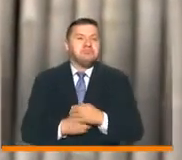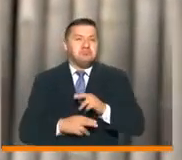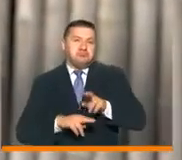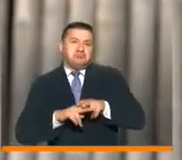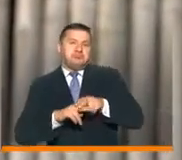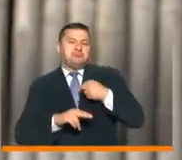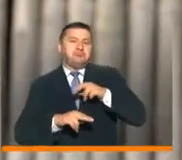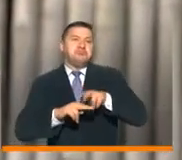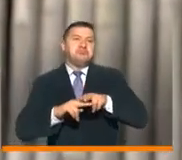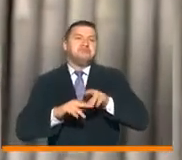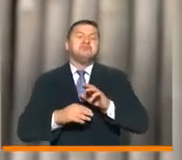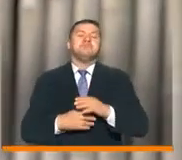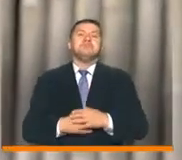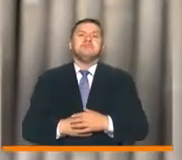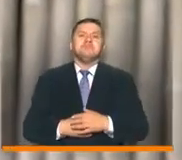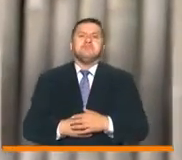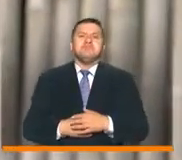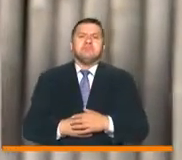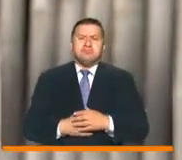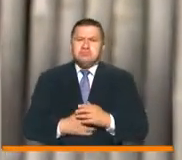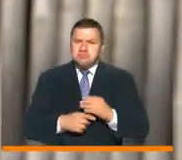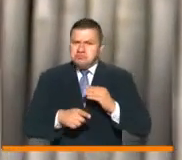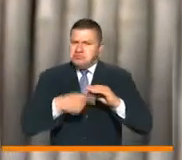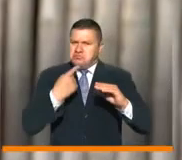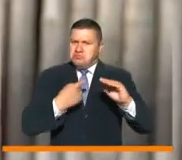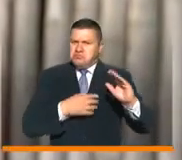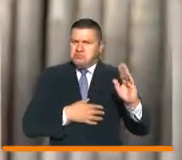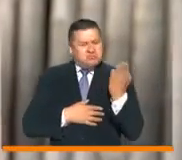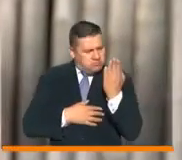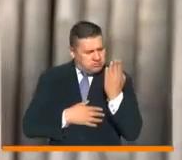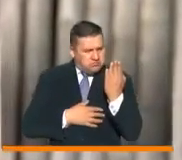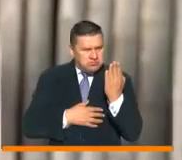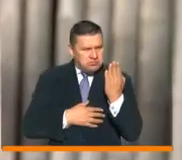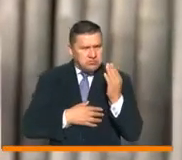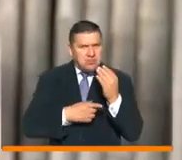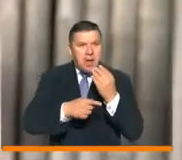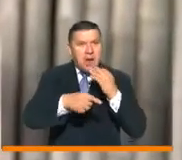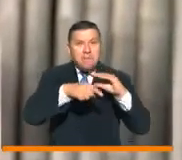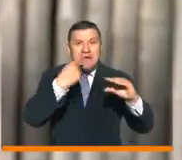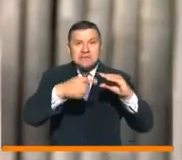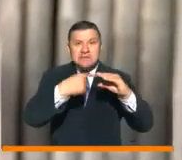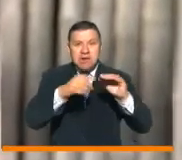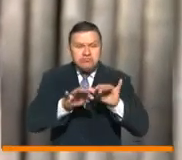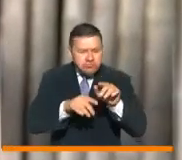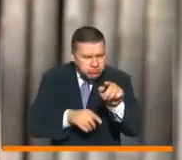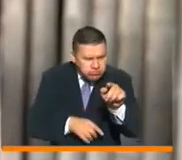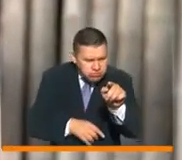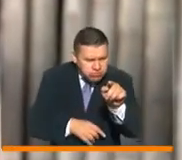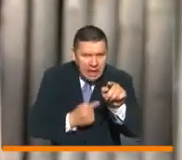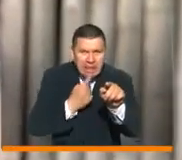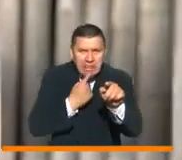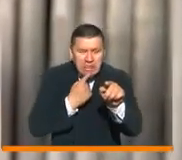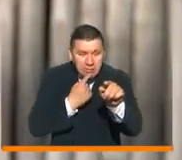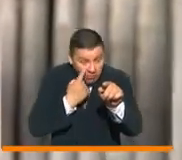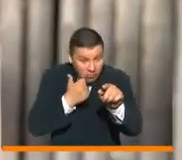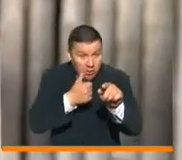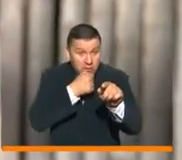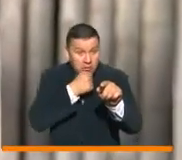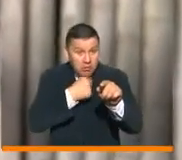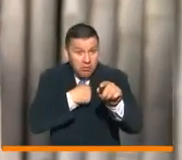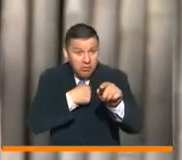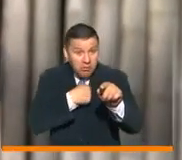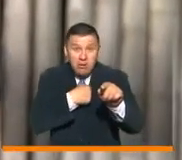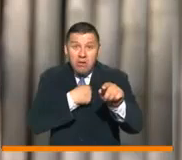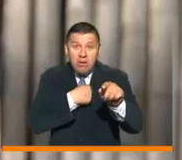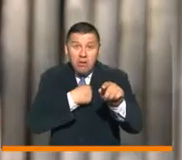sentado cuando me llegó un mensaje del correo y miré, era esta grandiosa noticia que